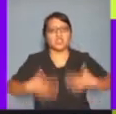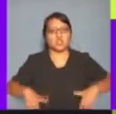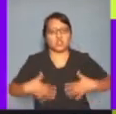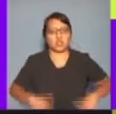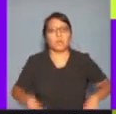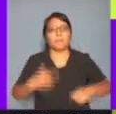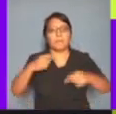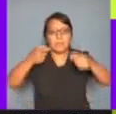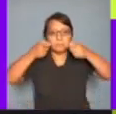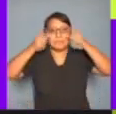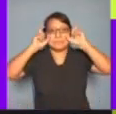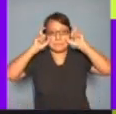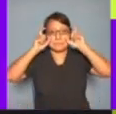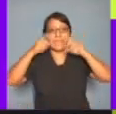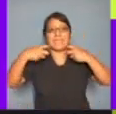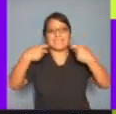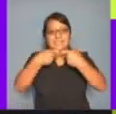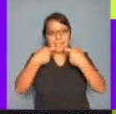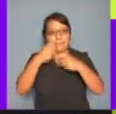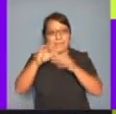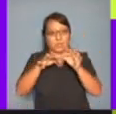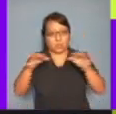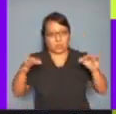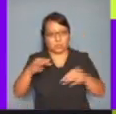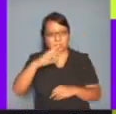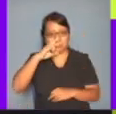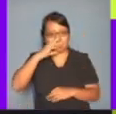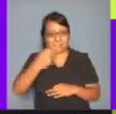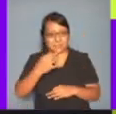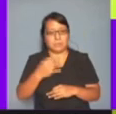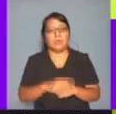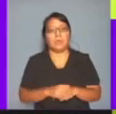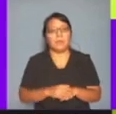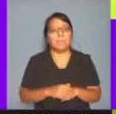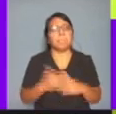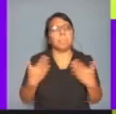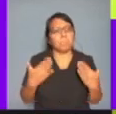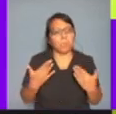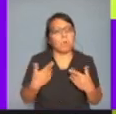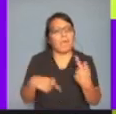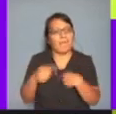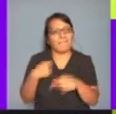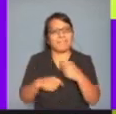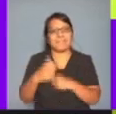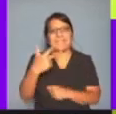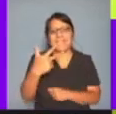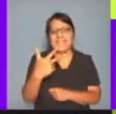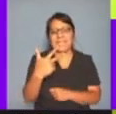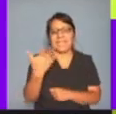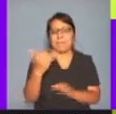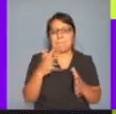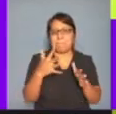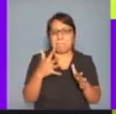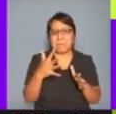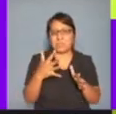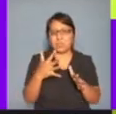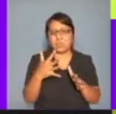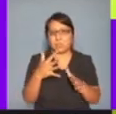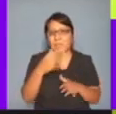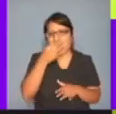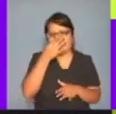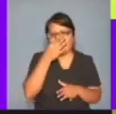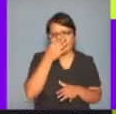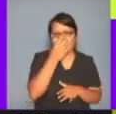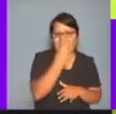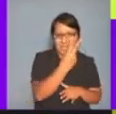ópticas, calzados escolares, se pueda vender entre el día